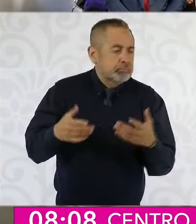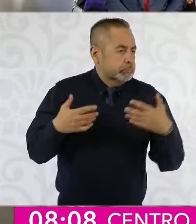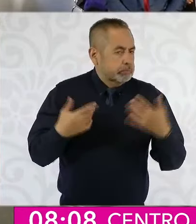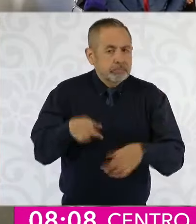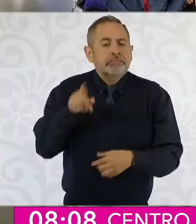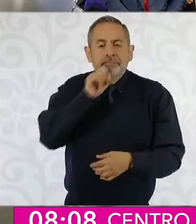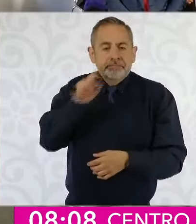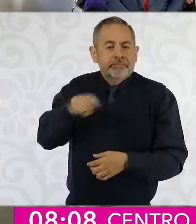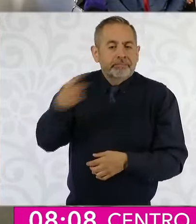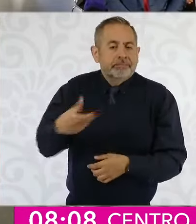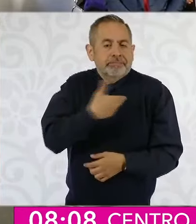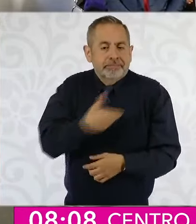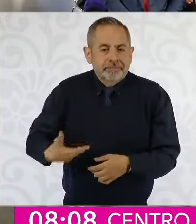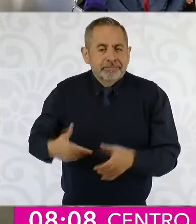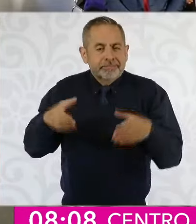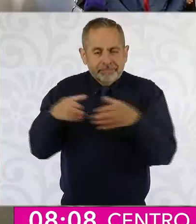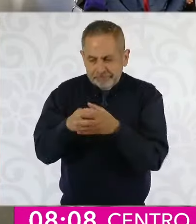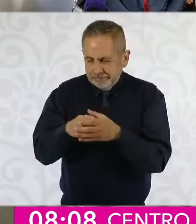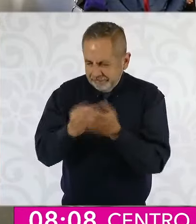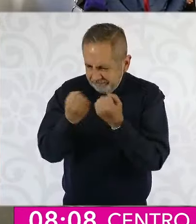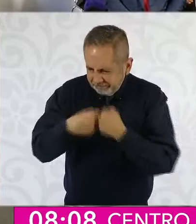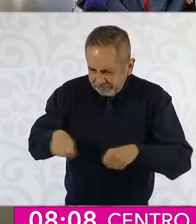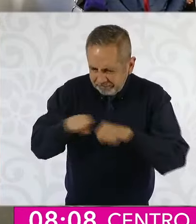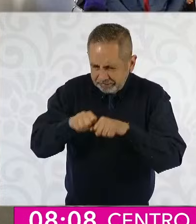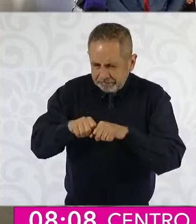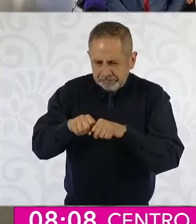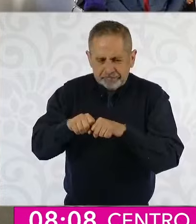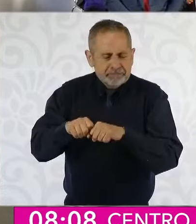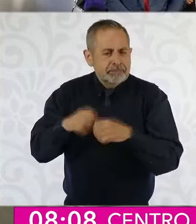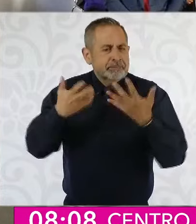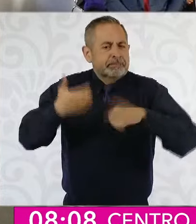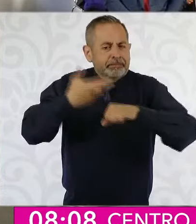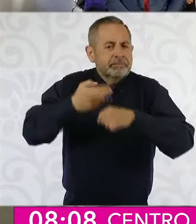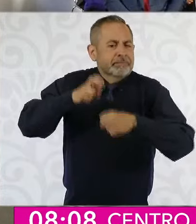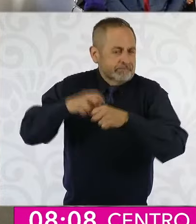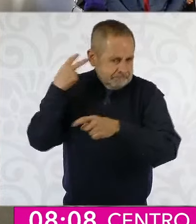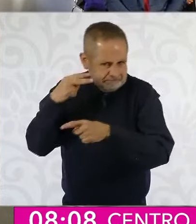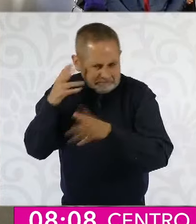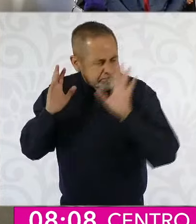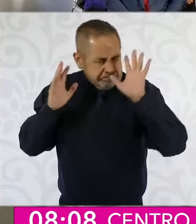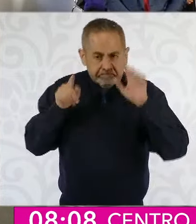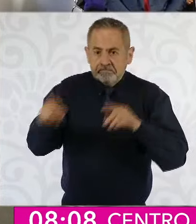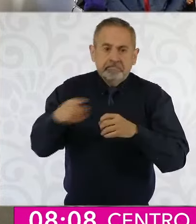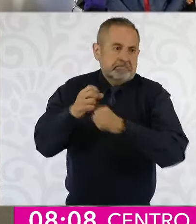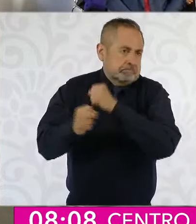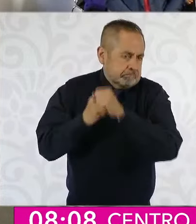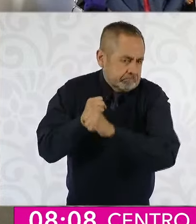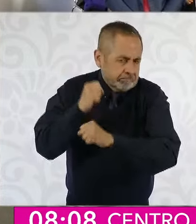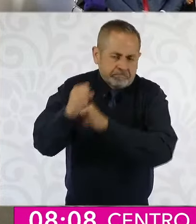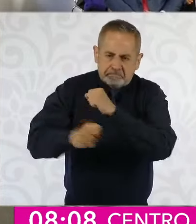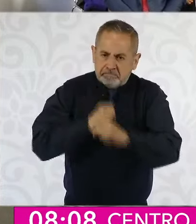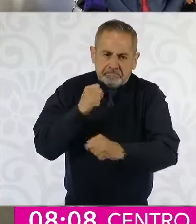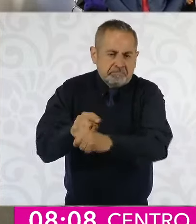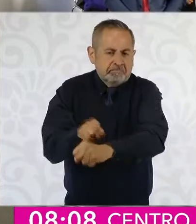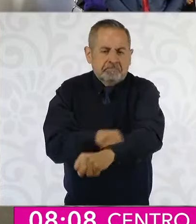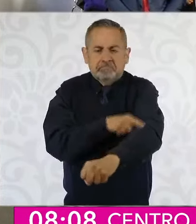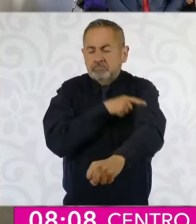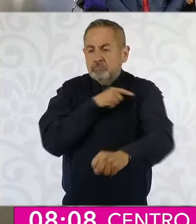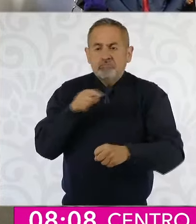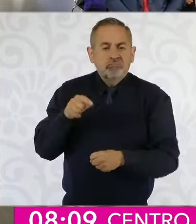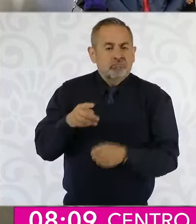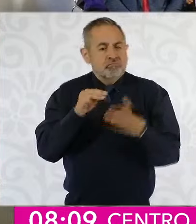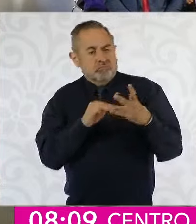Eres presidenta de la Asociación de Empresarios Sociales en Veracruz y también tienes pues una larguísima trayectoria, 2